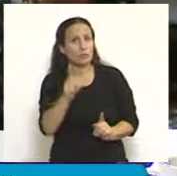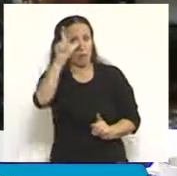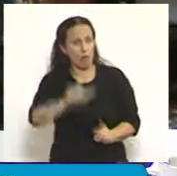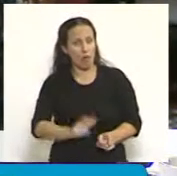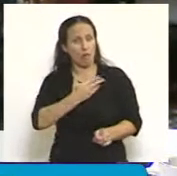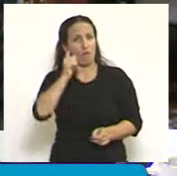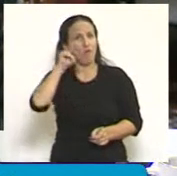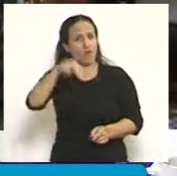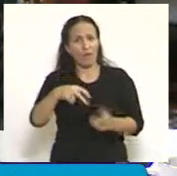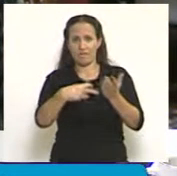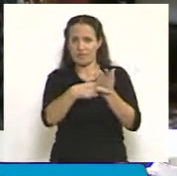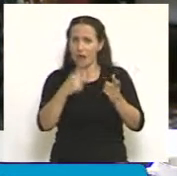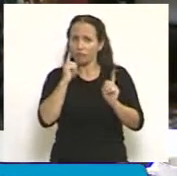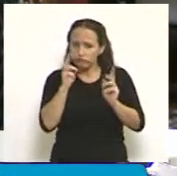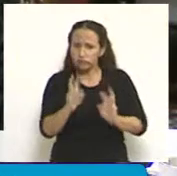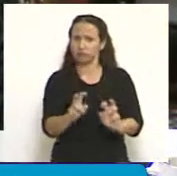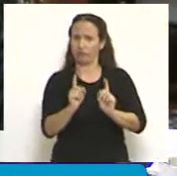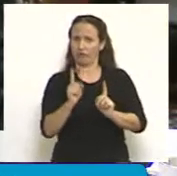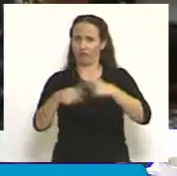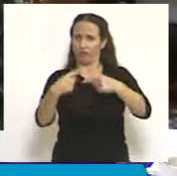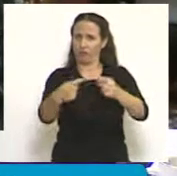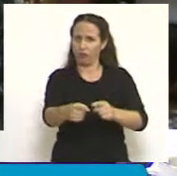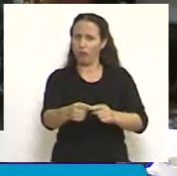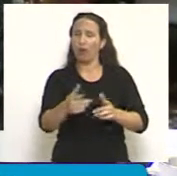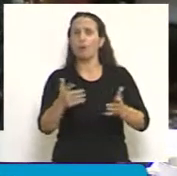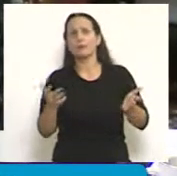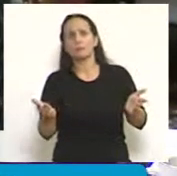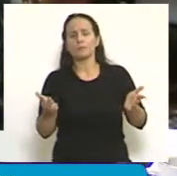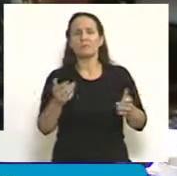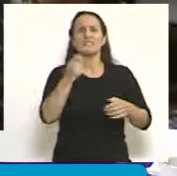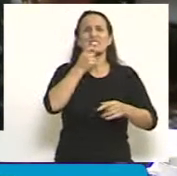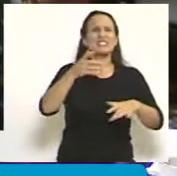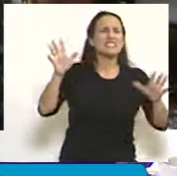Fiscal y el del Ministerio de la Defensa. Quizás